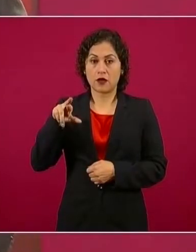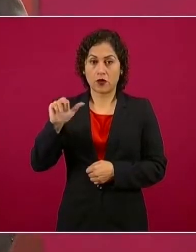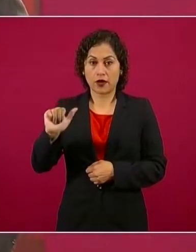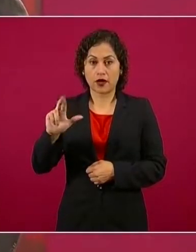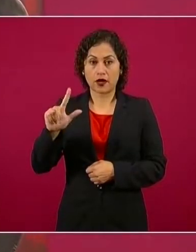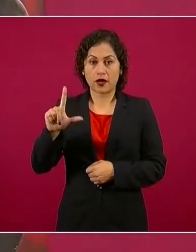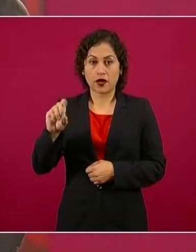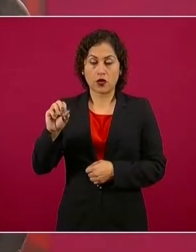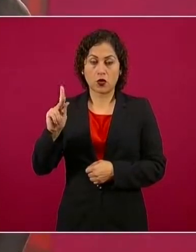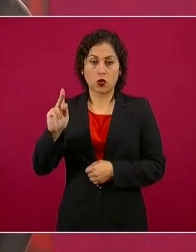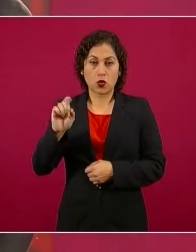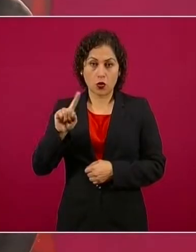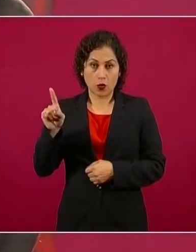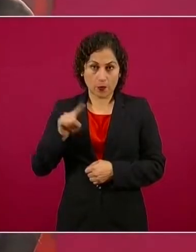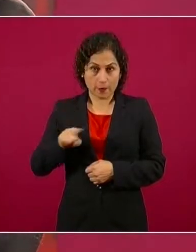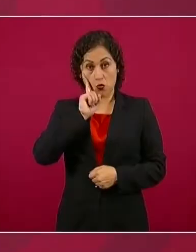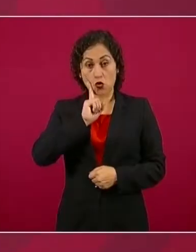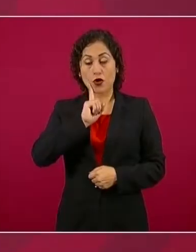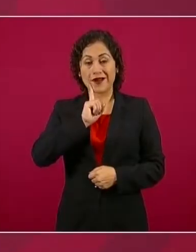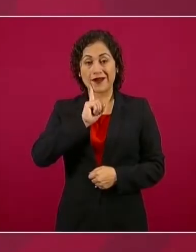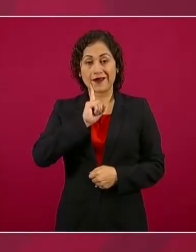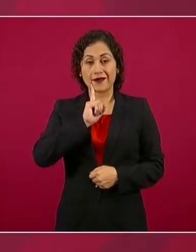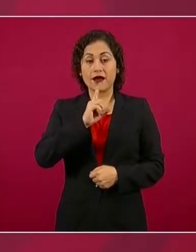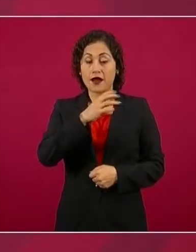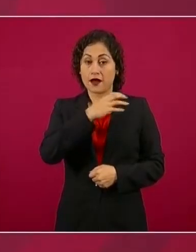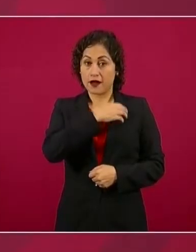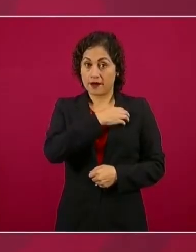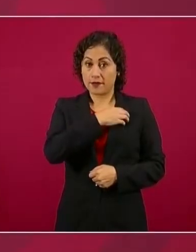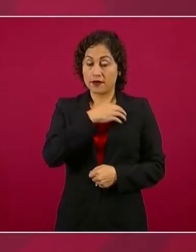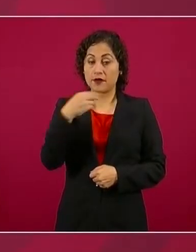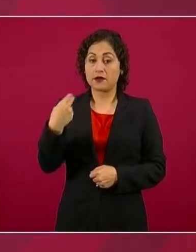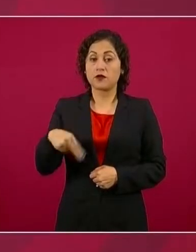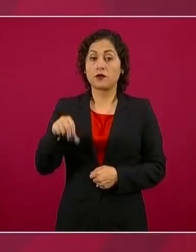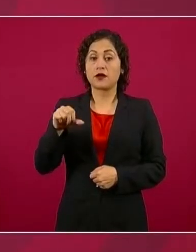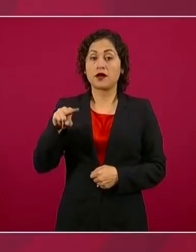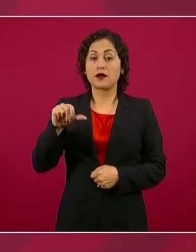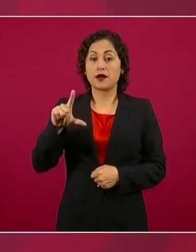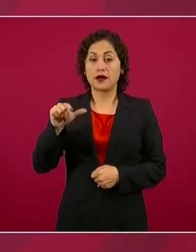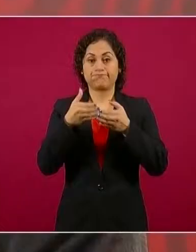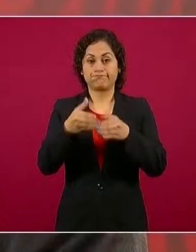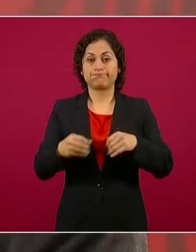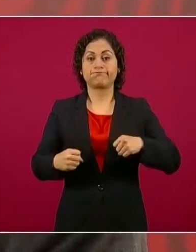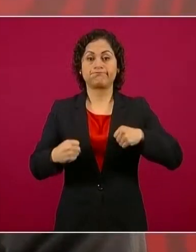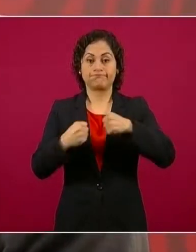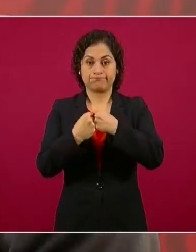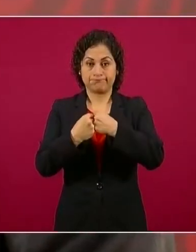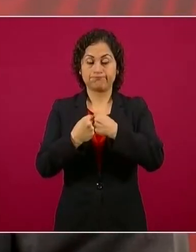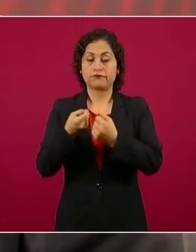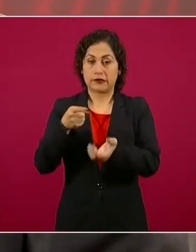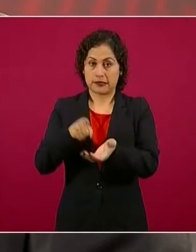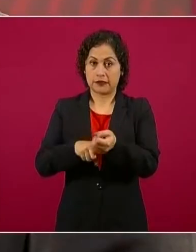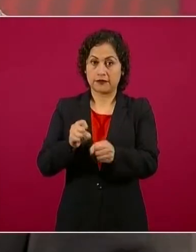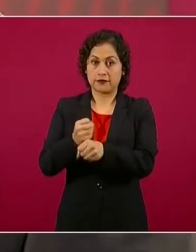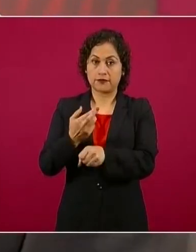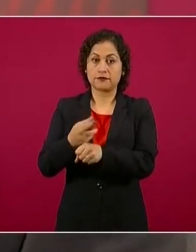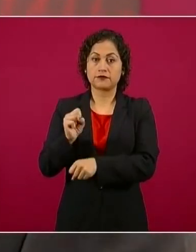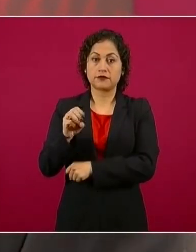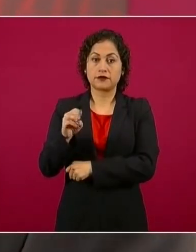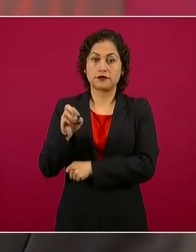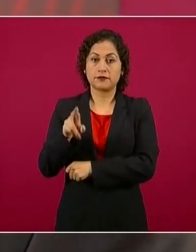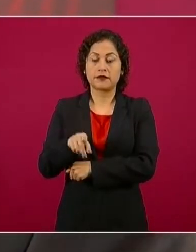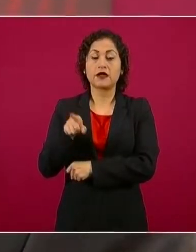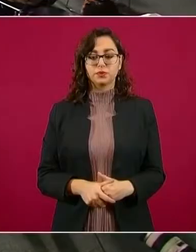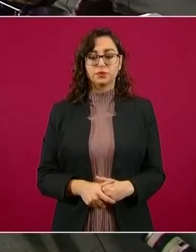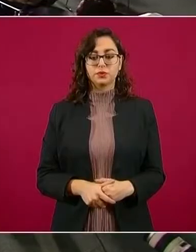El presidente de México, Andrés Manuel López Obrador, dio a conocer durante la mañanera nuevos nombramientos en su gabinete. Informó